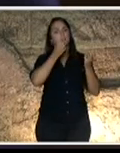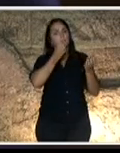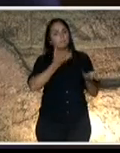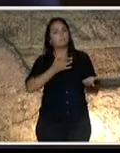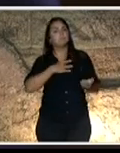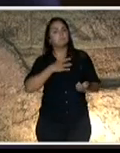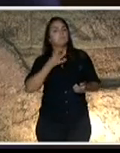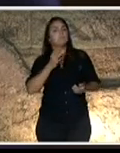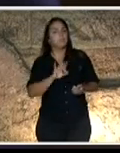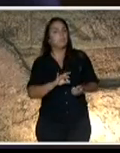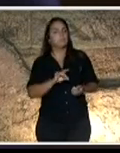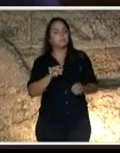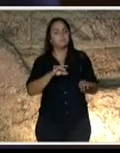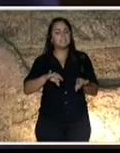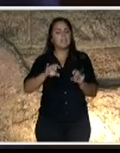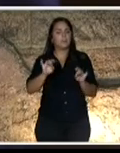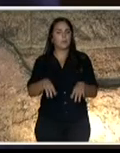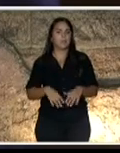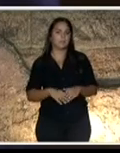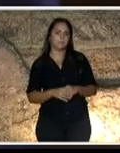no merezcan como esta tierra.